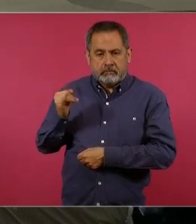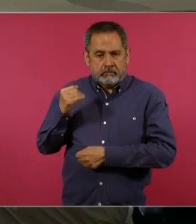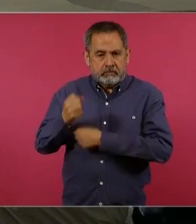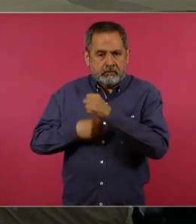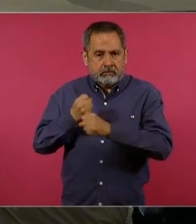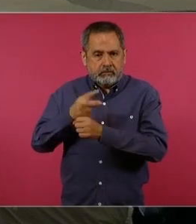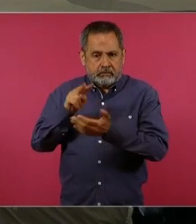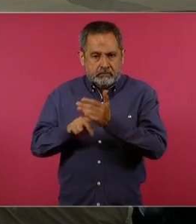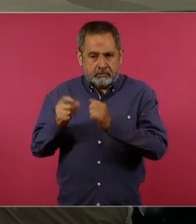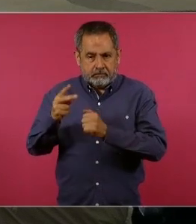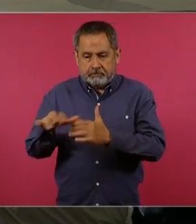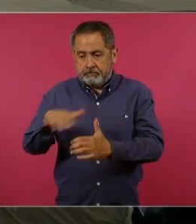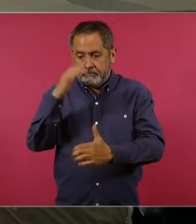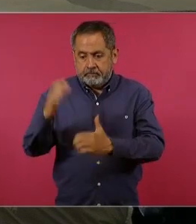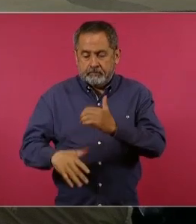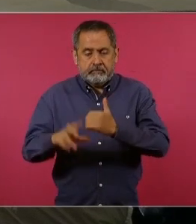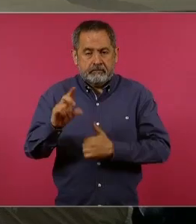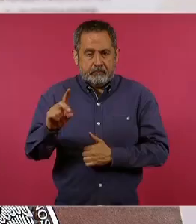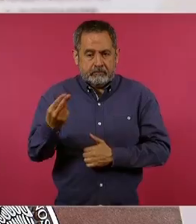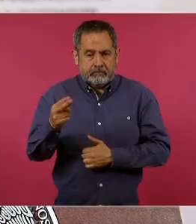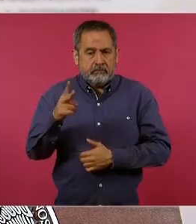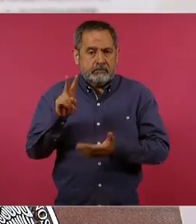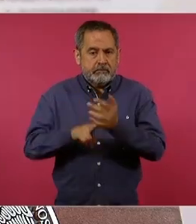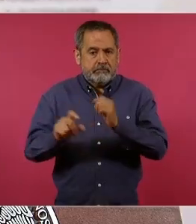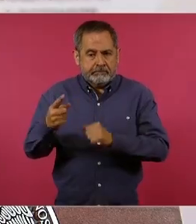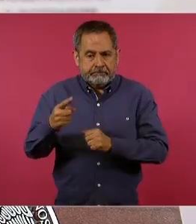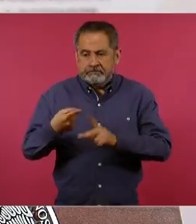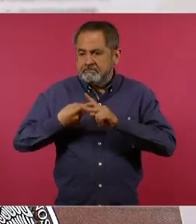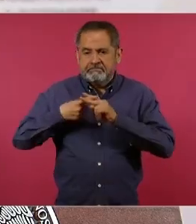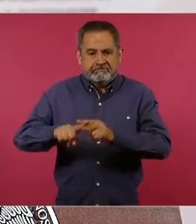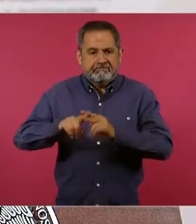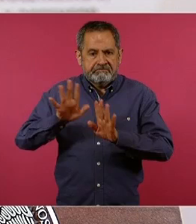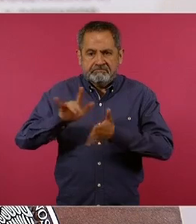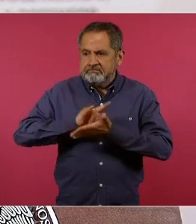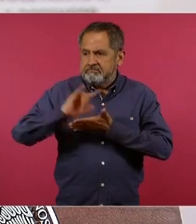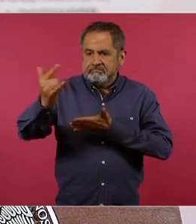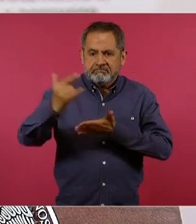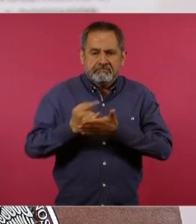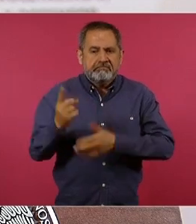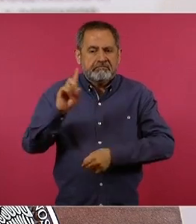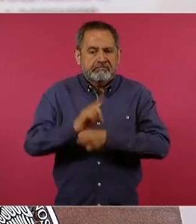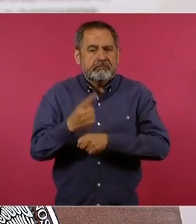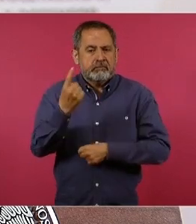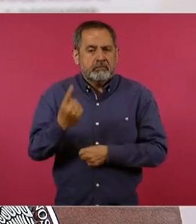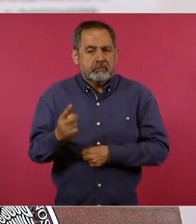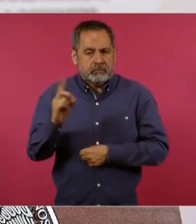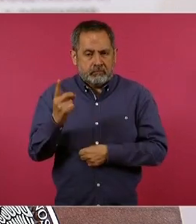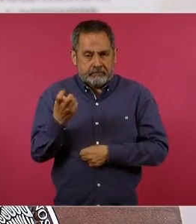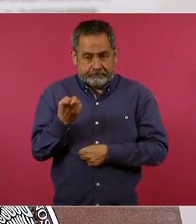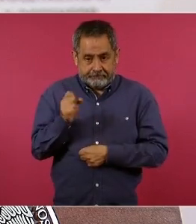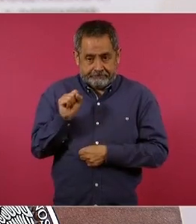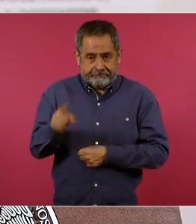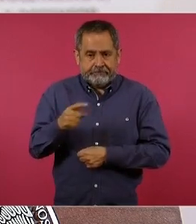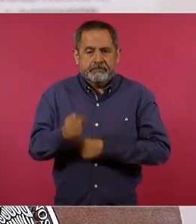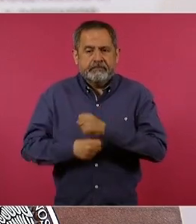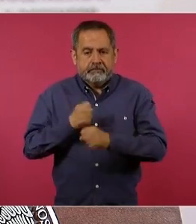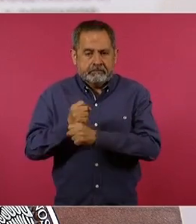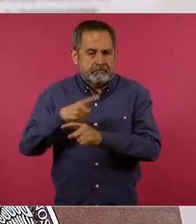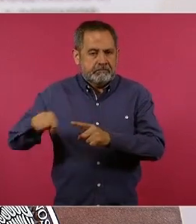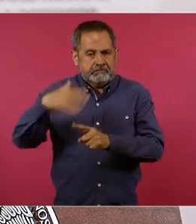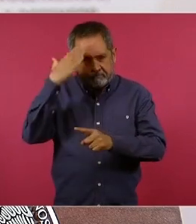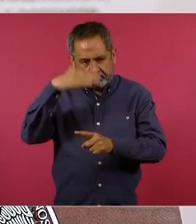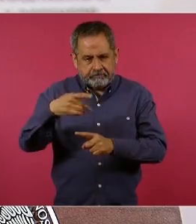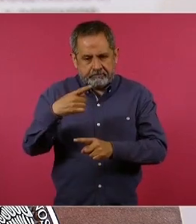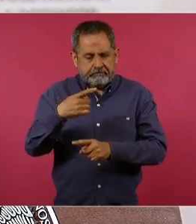se concluyó el 30 de noviembre del 2023, iniciando operaciones el 1 de diciembre de ese mismo año, como ustedes saben,